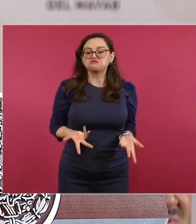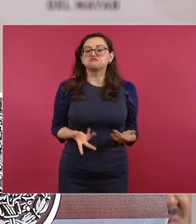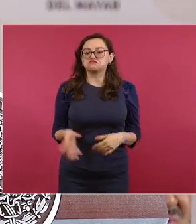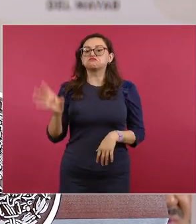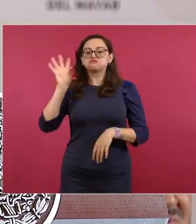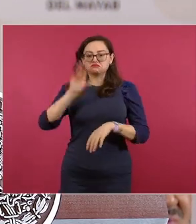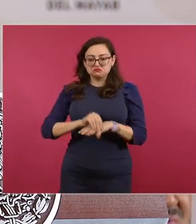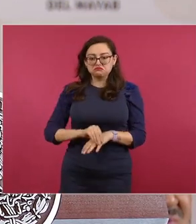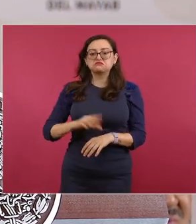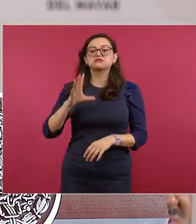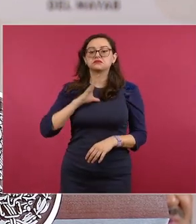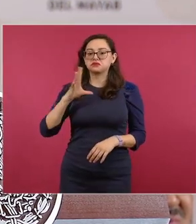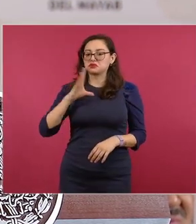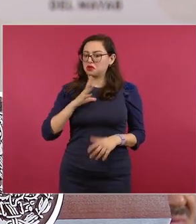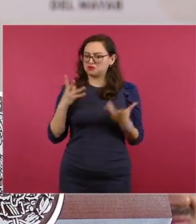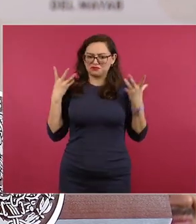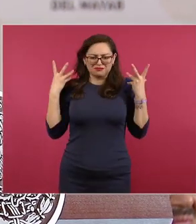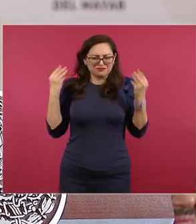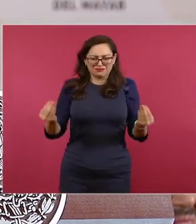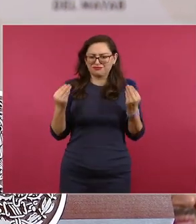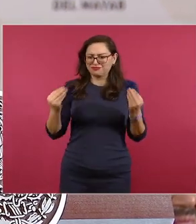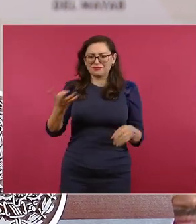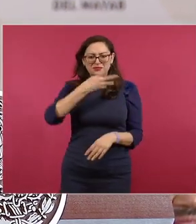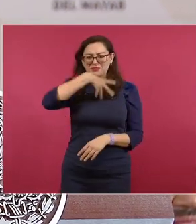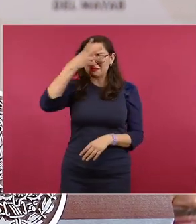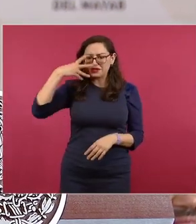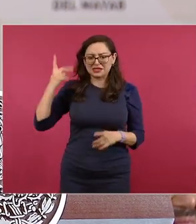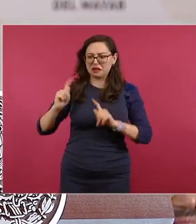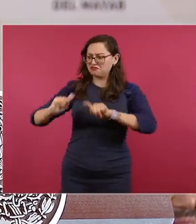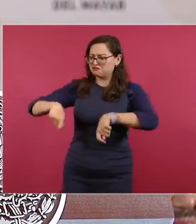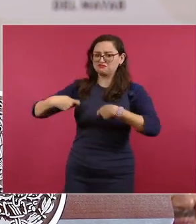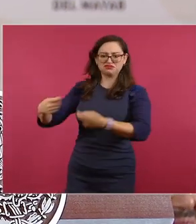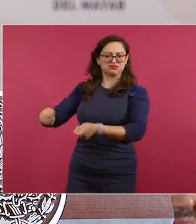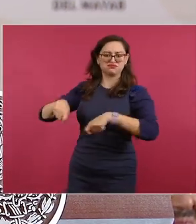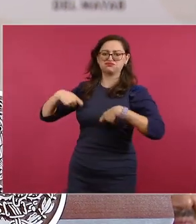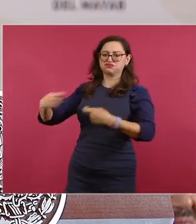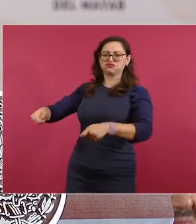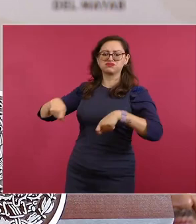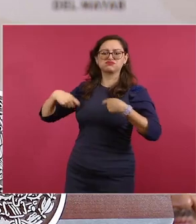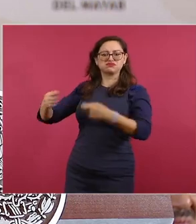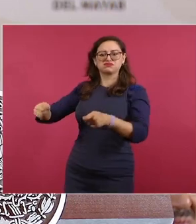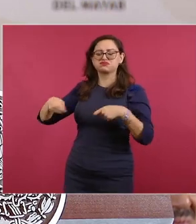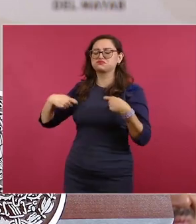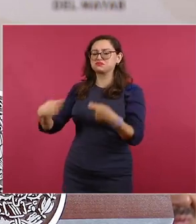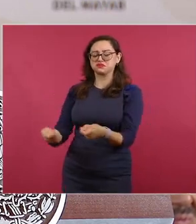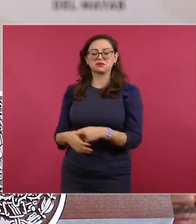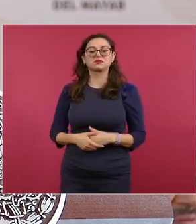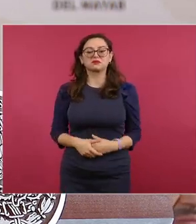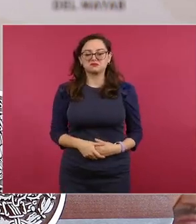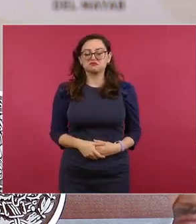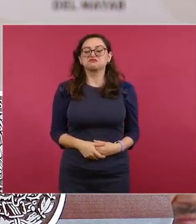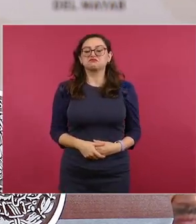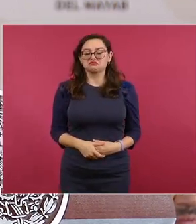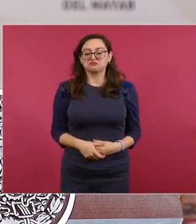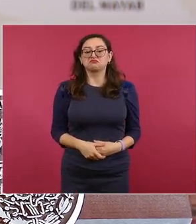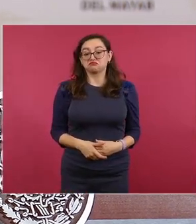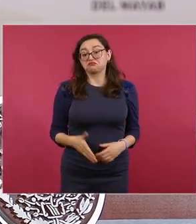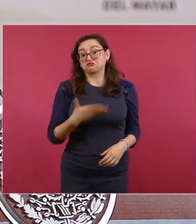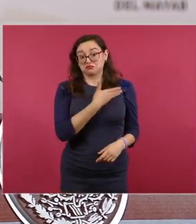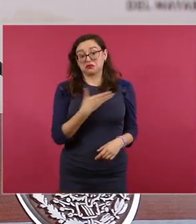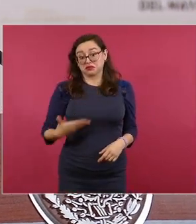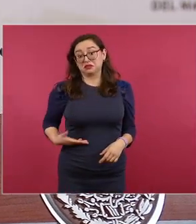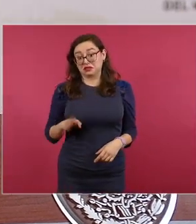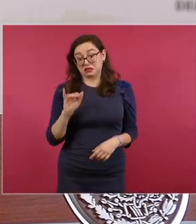vía miles de migrantes. sea, y es por el